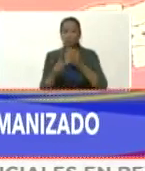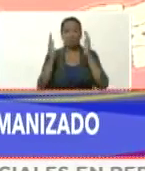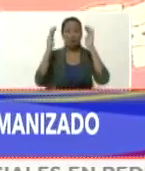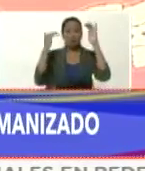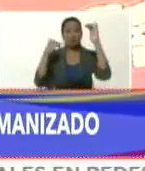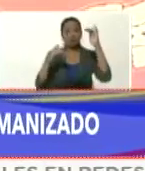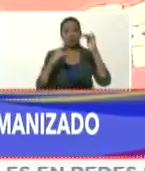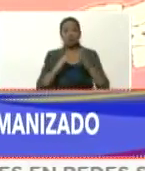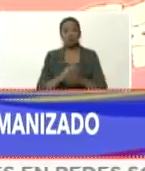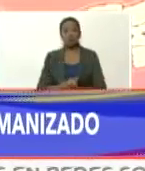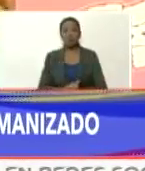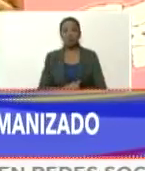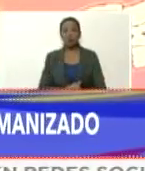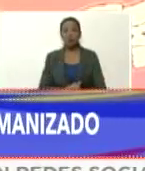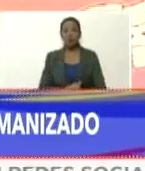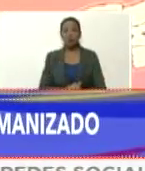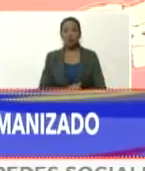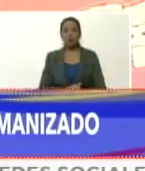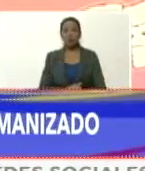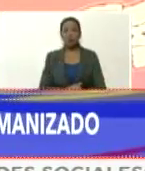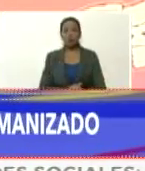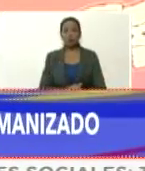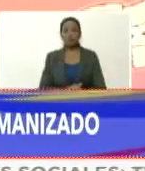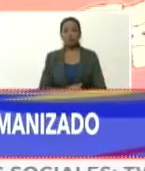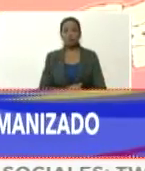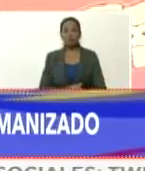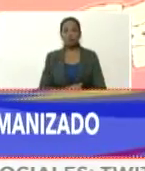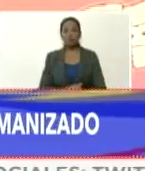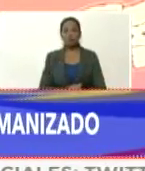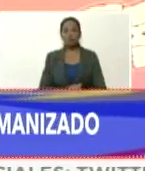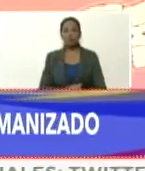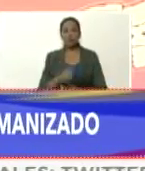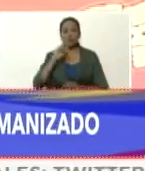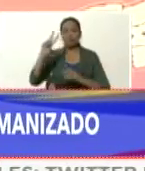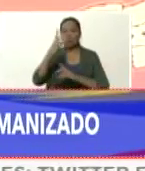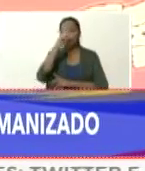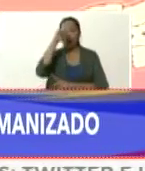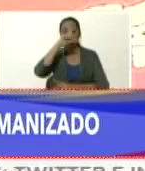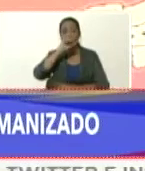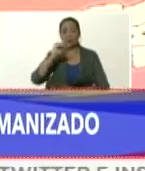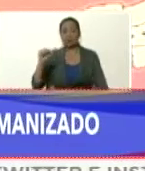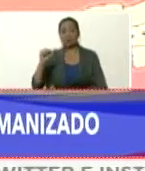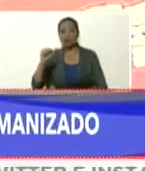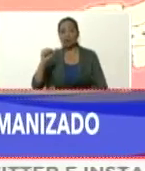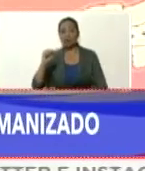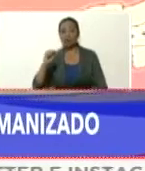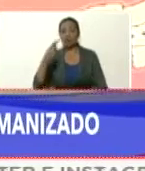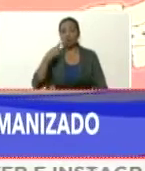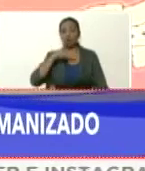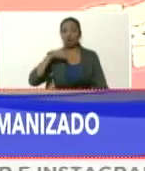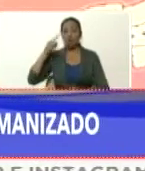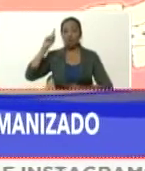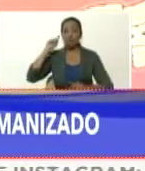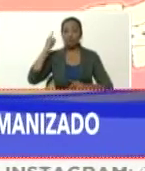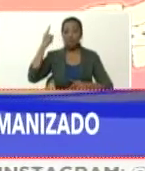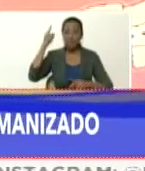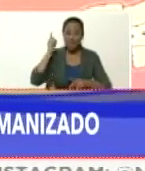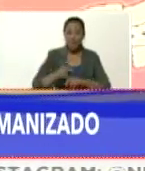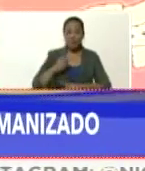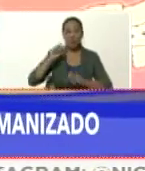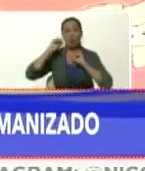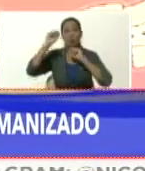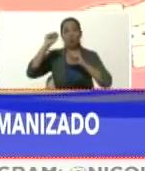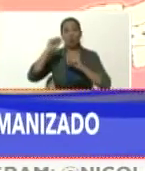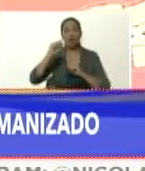Atención es una meta que pongo hoy, en el segundo aniversario. Debemos lograr la atención